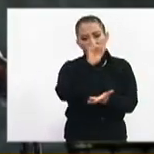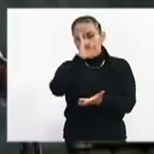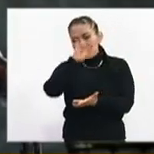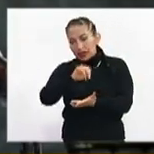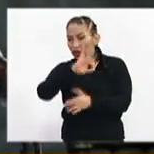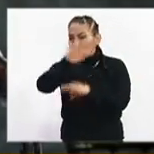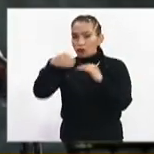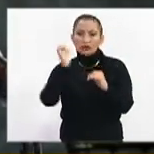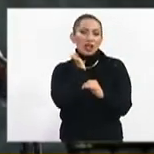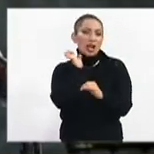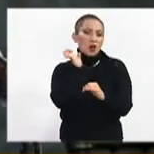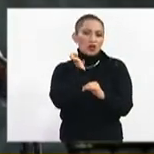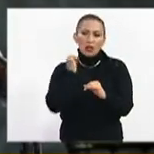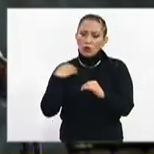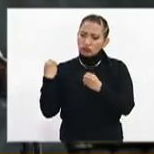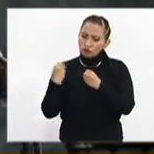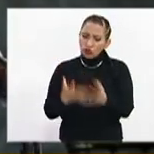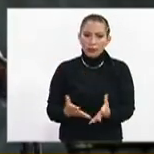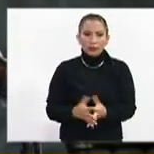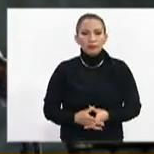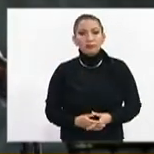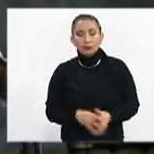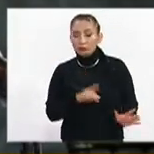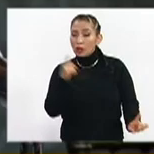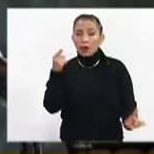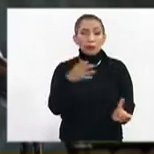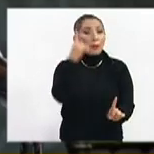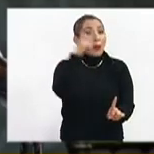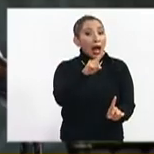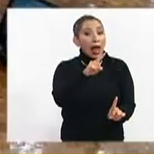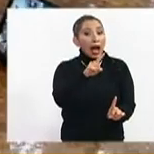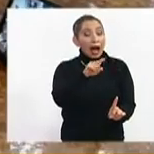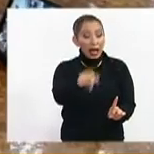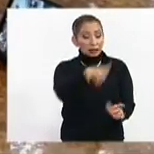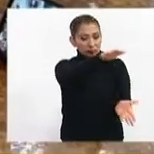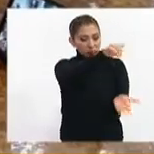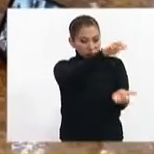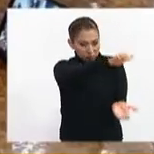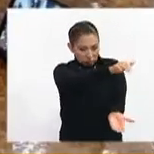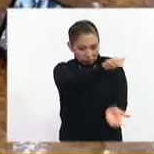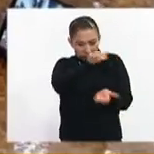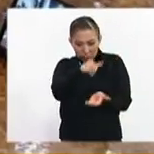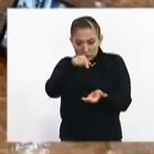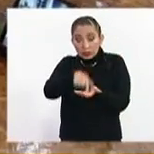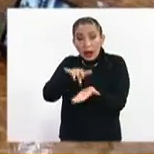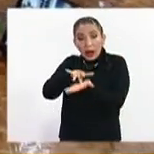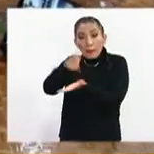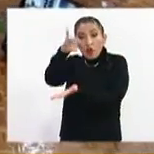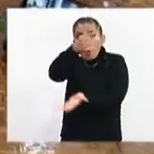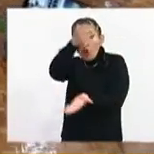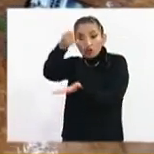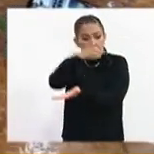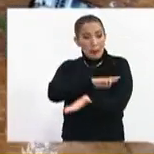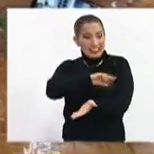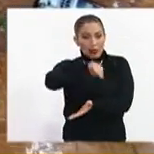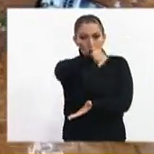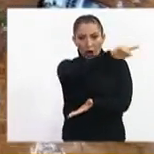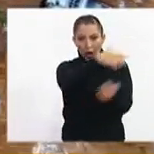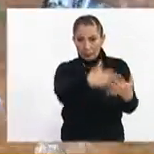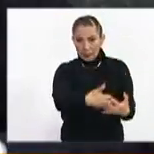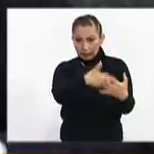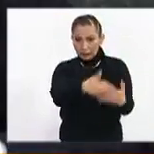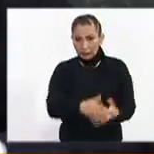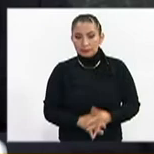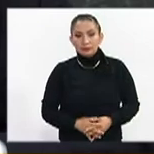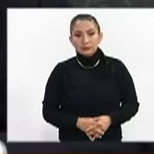todos sus ejecutivos para poderlo hacer. El objetivo es agrupar y canalizar el apoyo de los particulares y de las